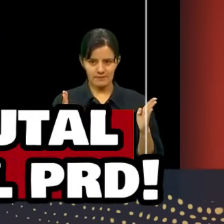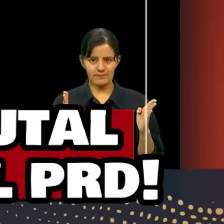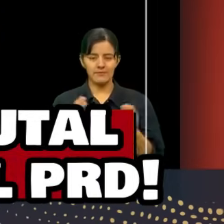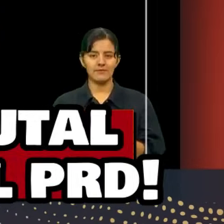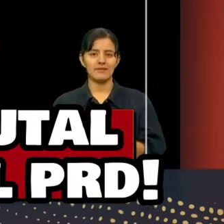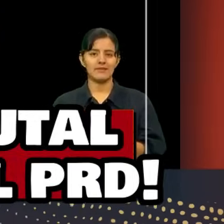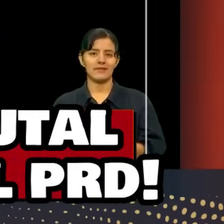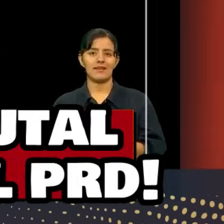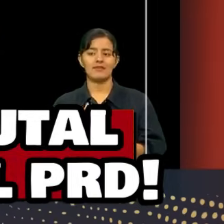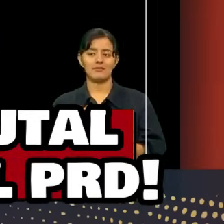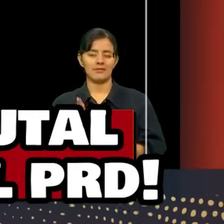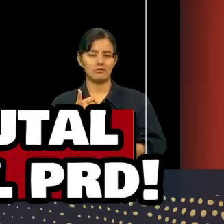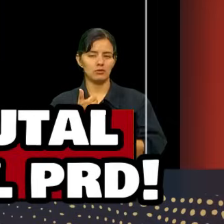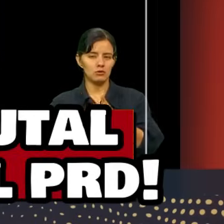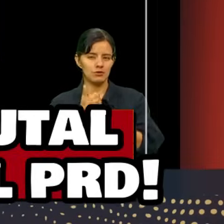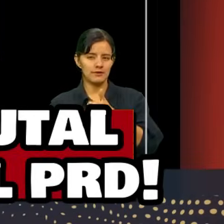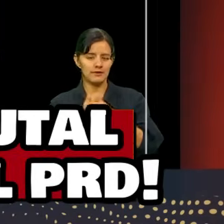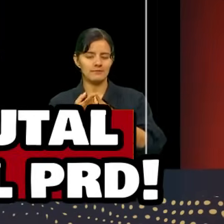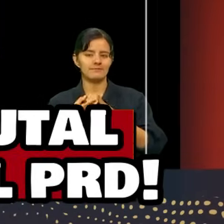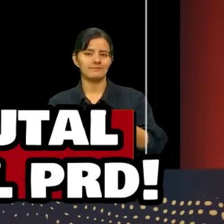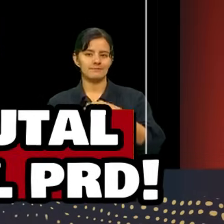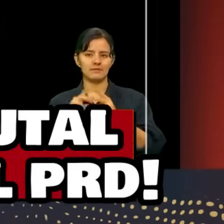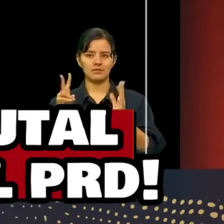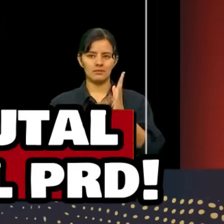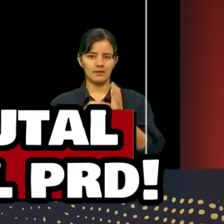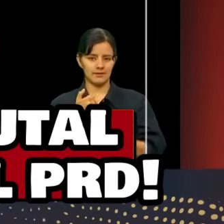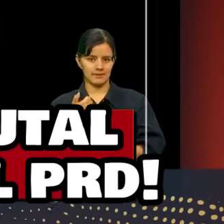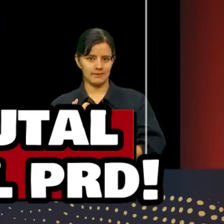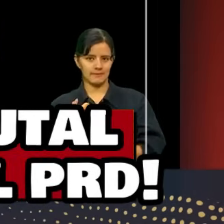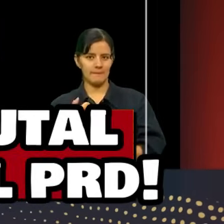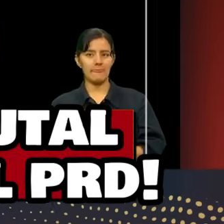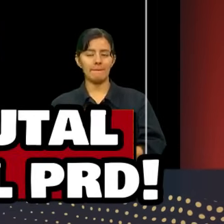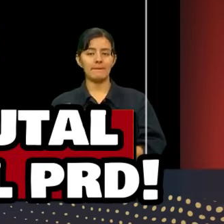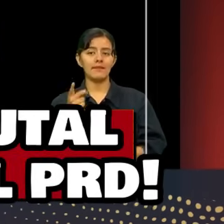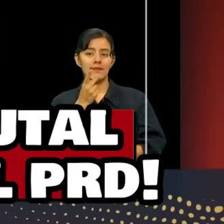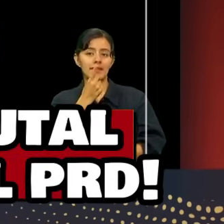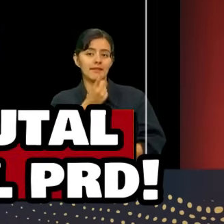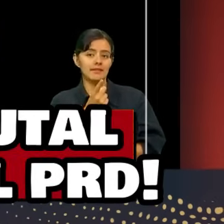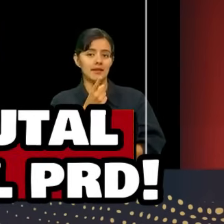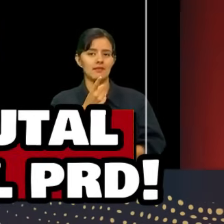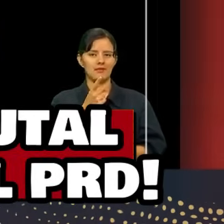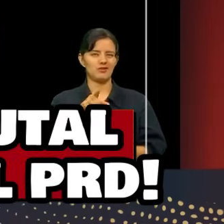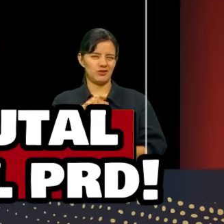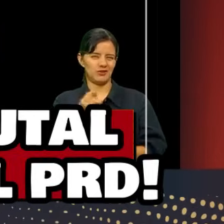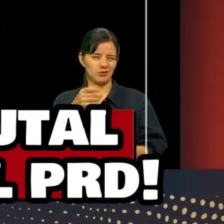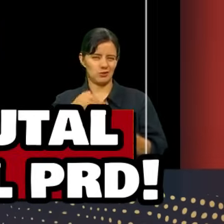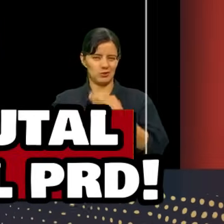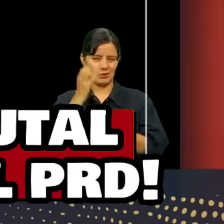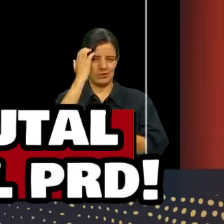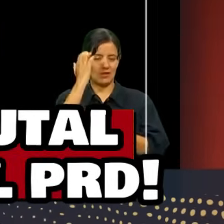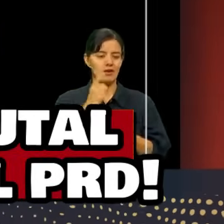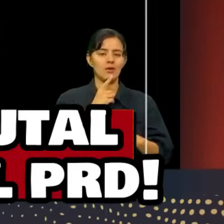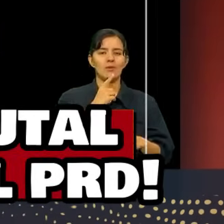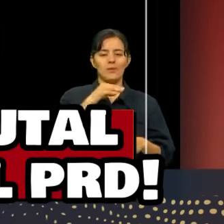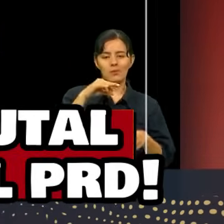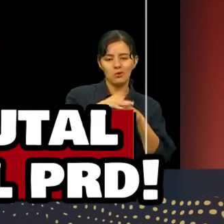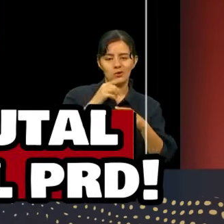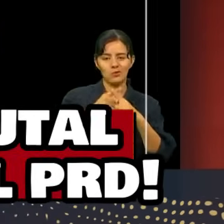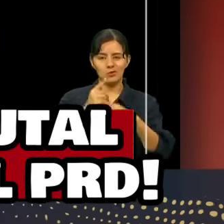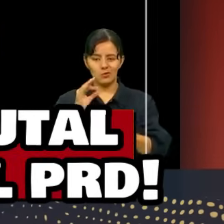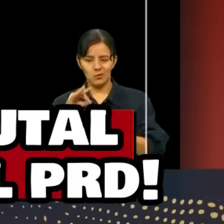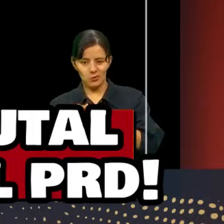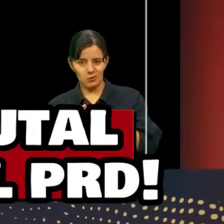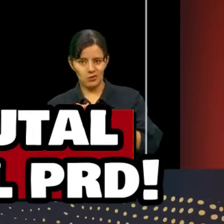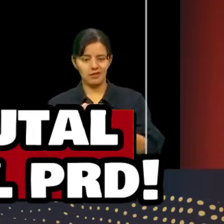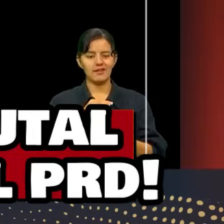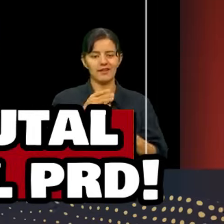lucha que se llevó a cabo en 2006, se coreaba el famoso voto por voto, casilla por casilla. A la